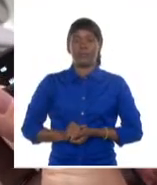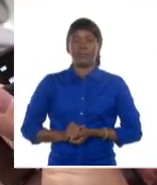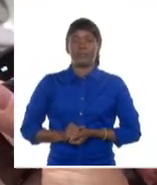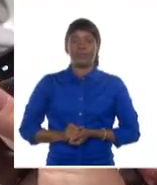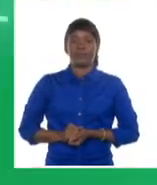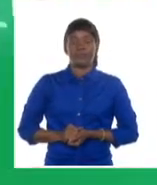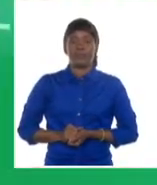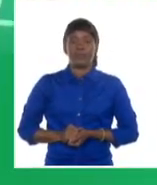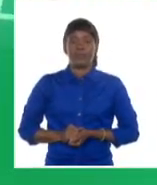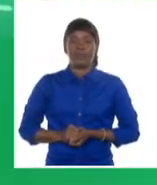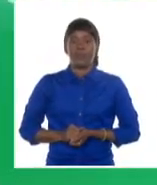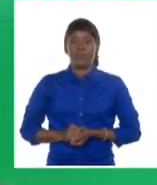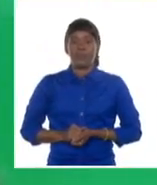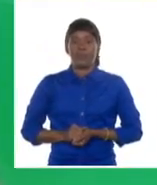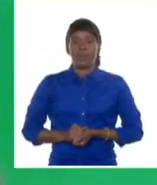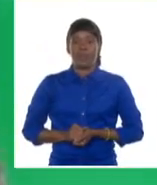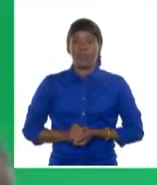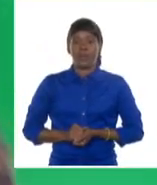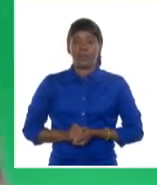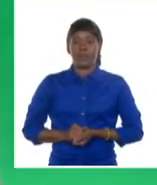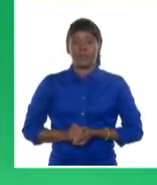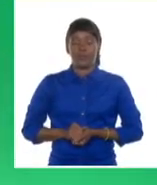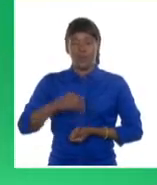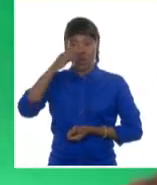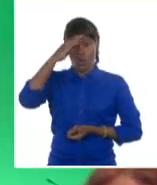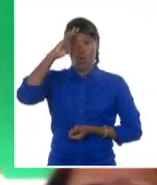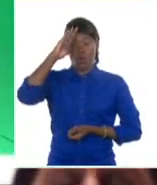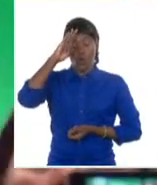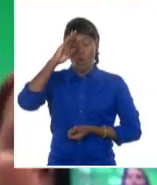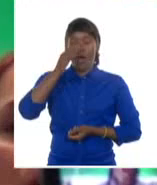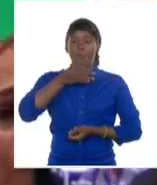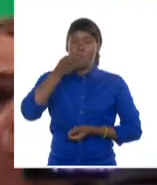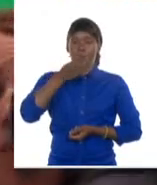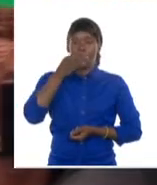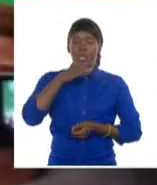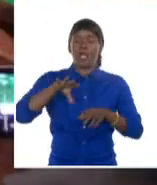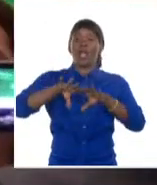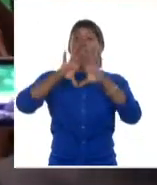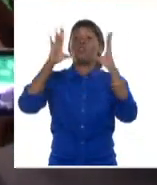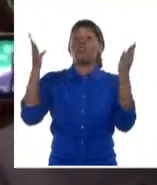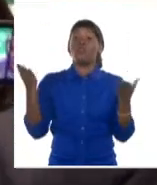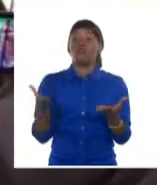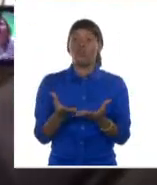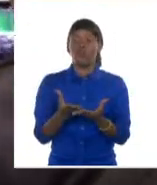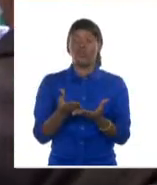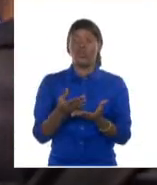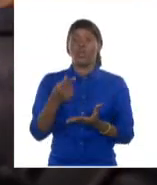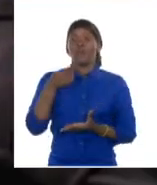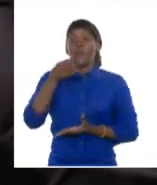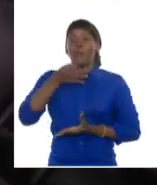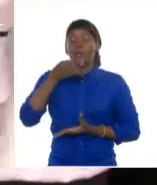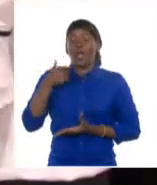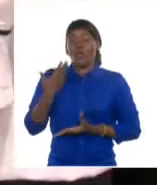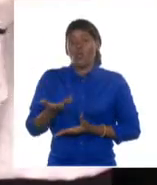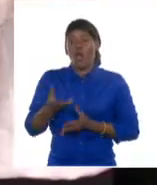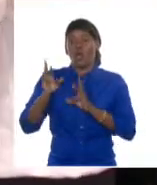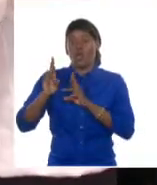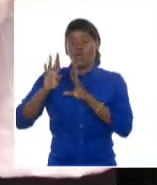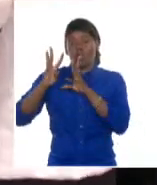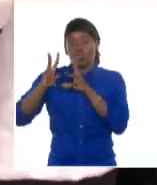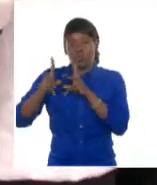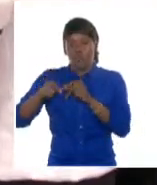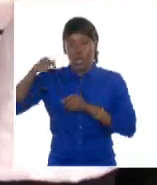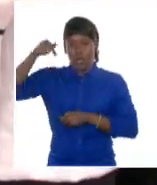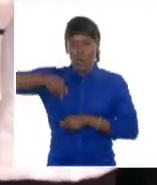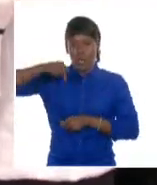del cambio climático. La mayor de las Antillas expondrá al mundo sus resultados en materia de enfrentamiento al cambio climático, reconocidos por